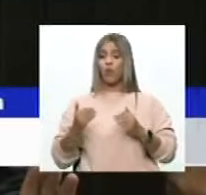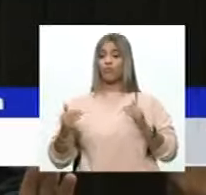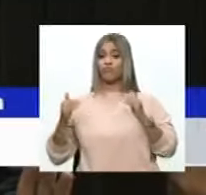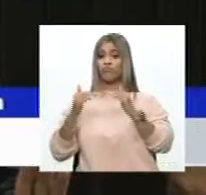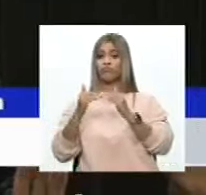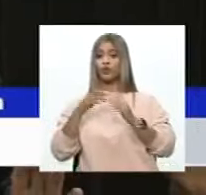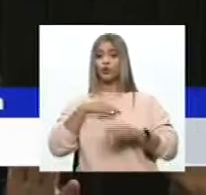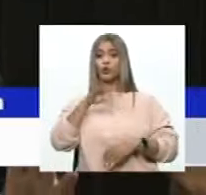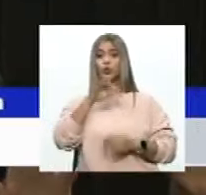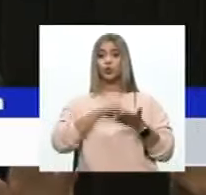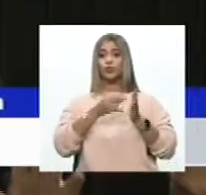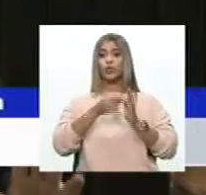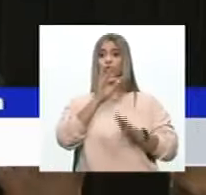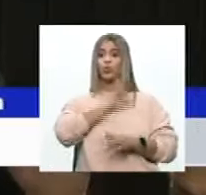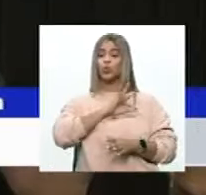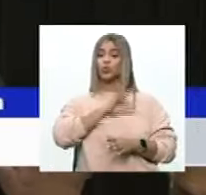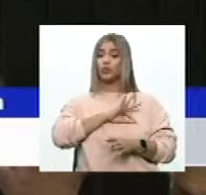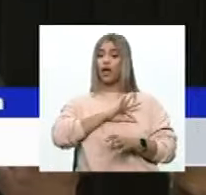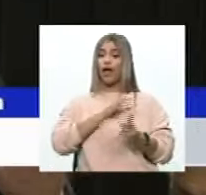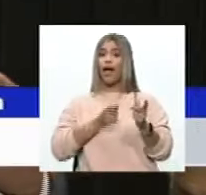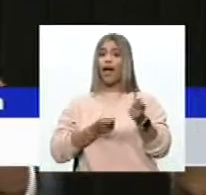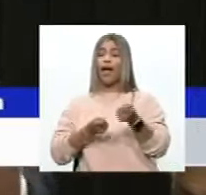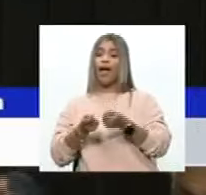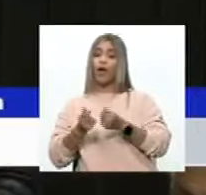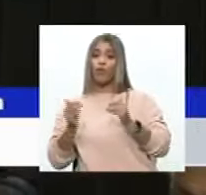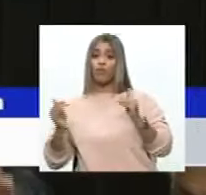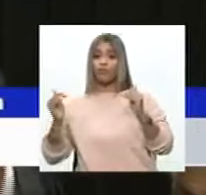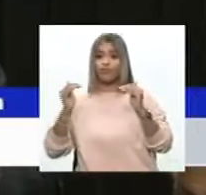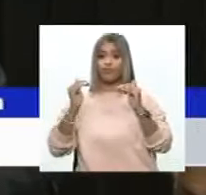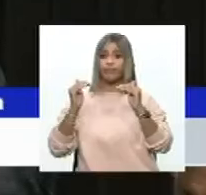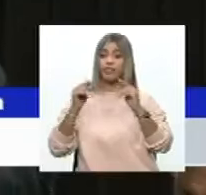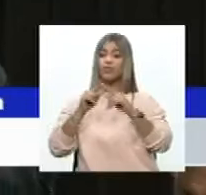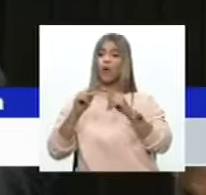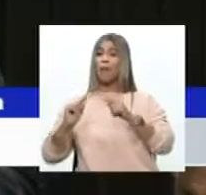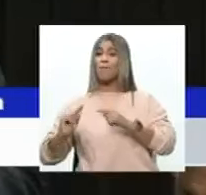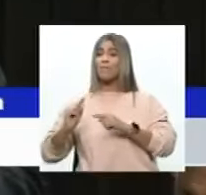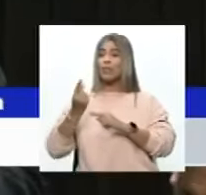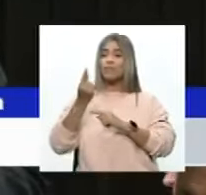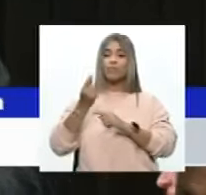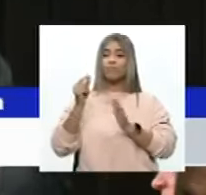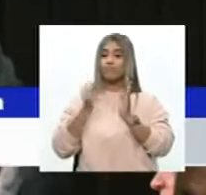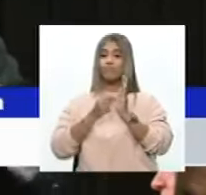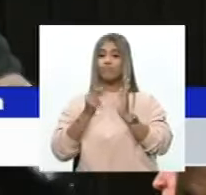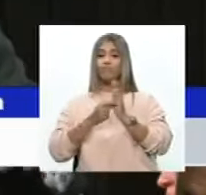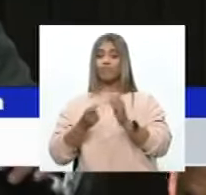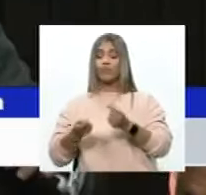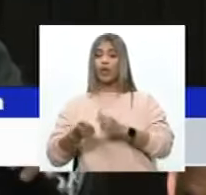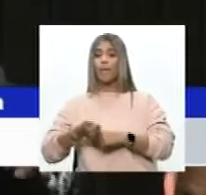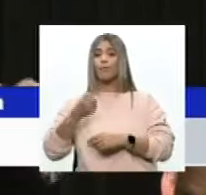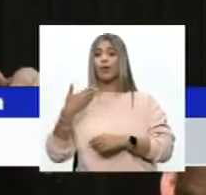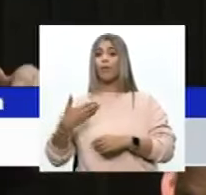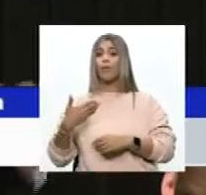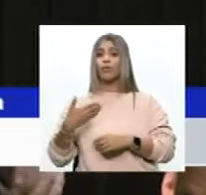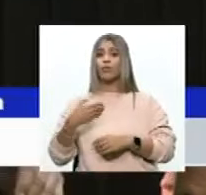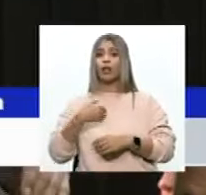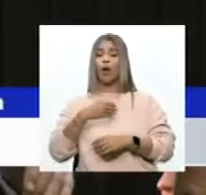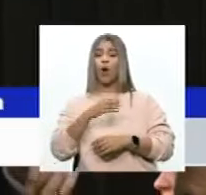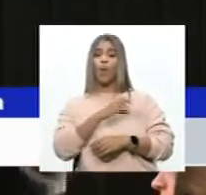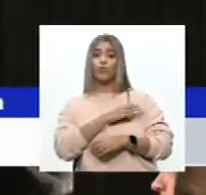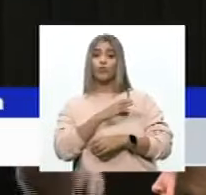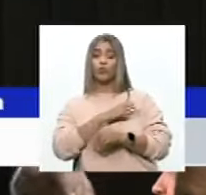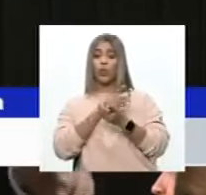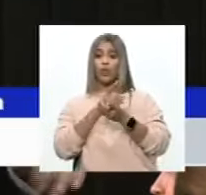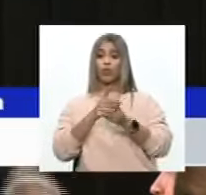social, lo económico es un asunto de primerísima importancia para la oposición